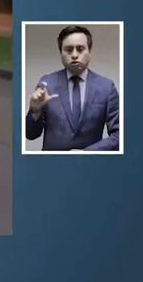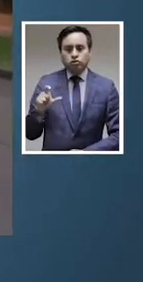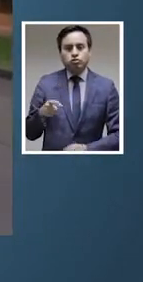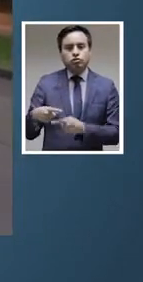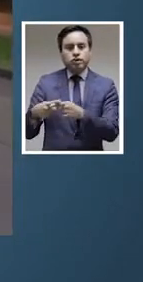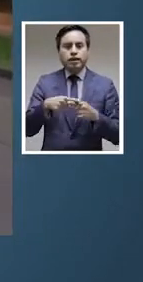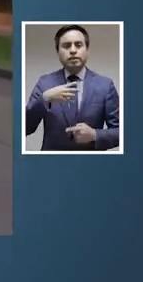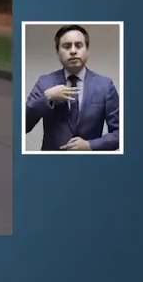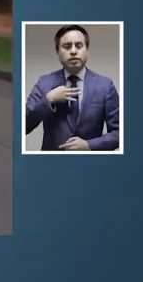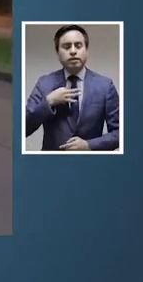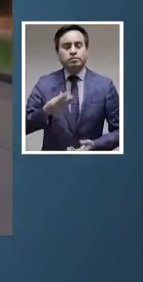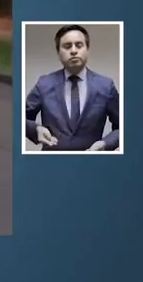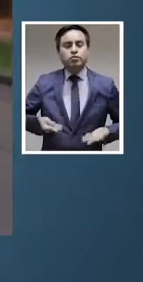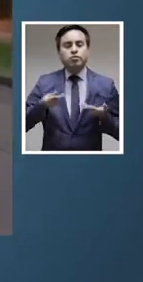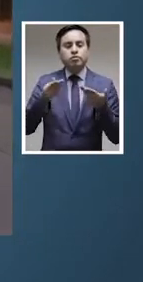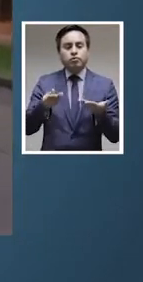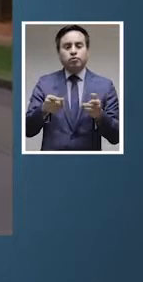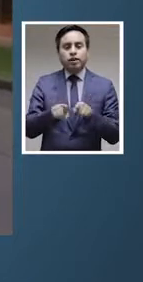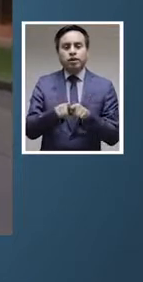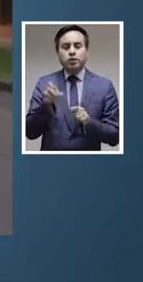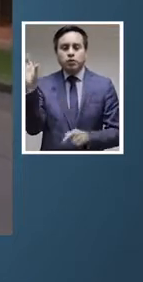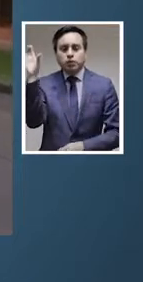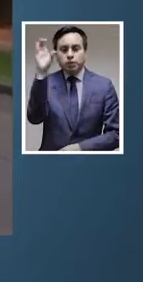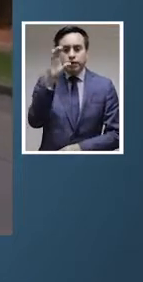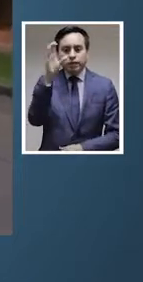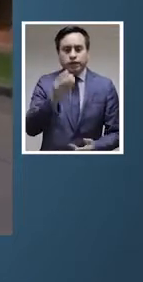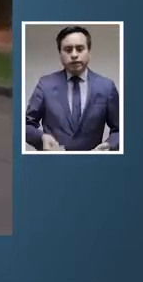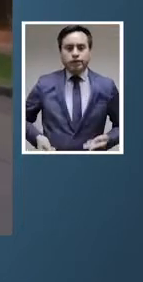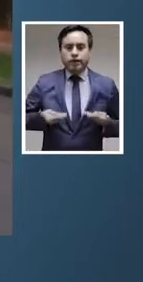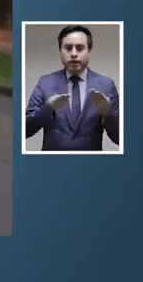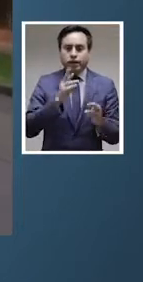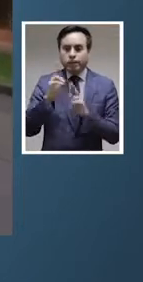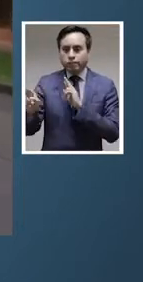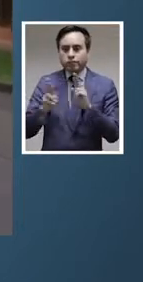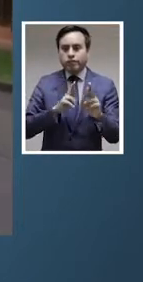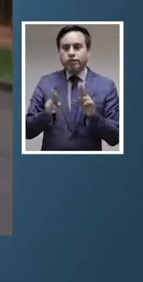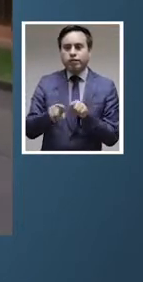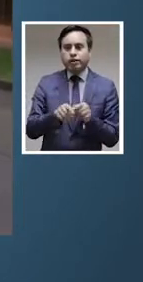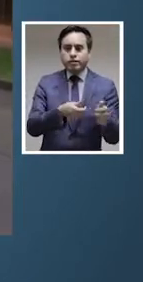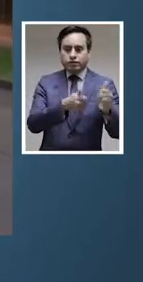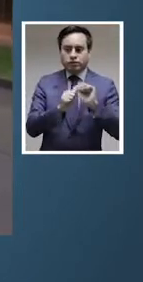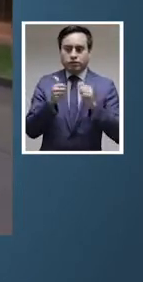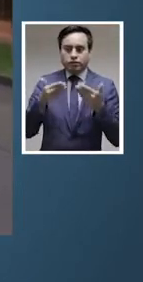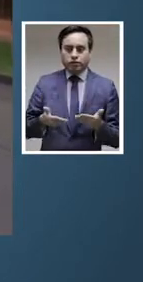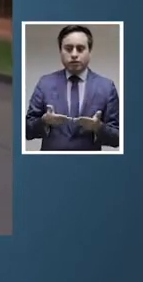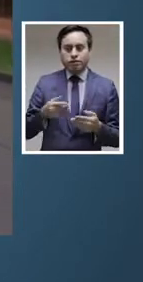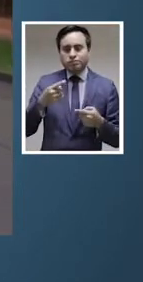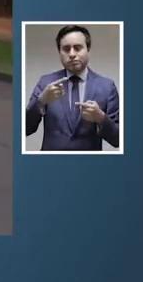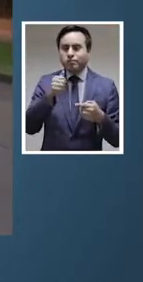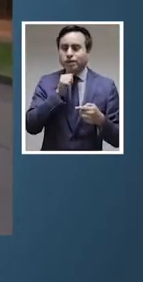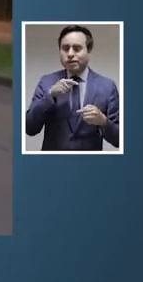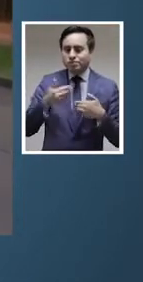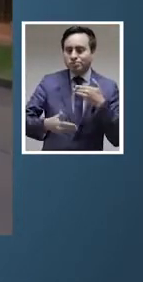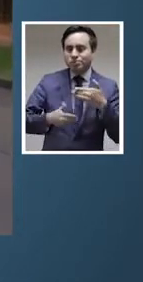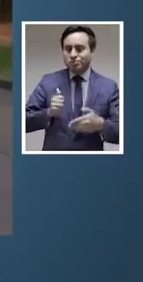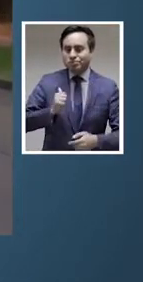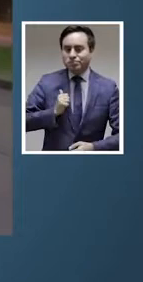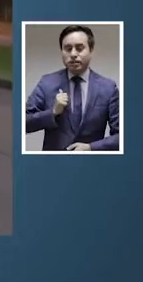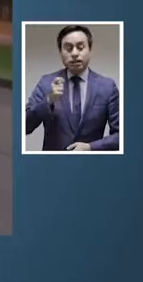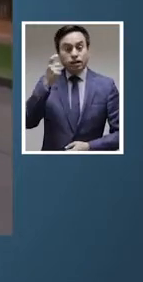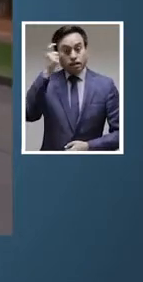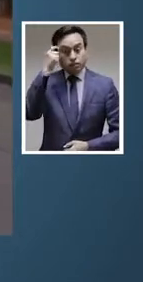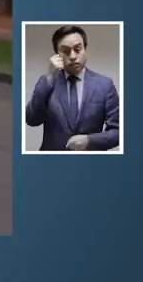sociedad civil, nos ponemos a disposición en la búsqueda de entregar esas respuestas y esos desafíos que hoy día están inconclusos. Porque creemos que el